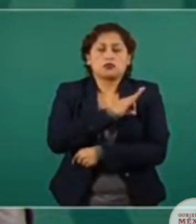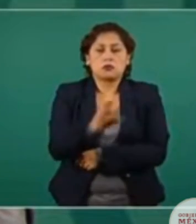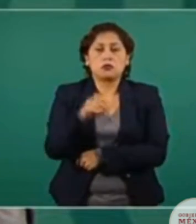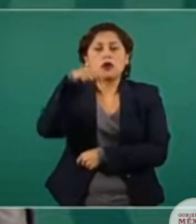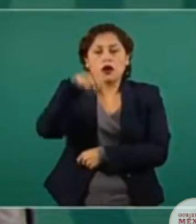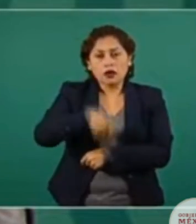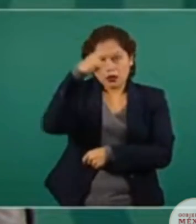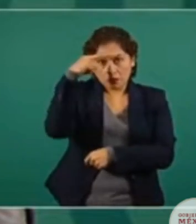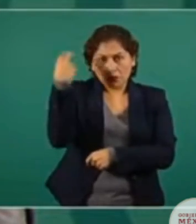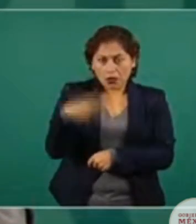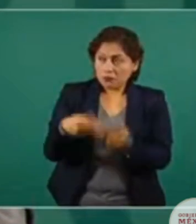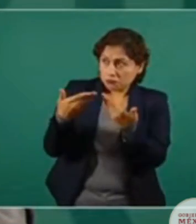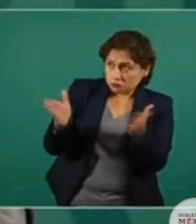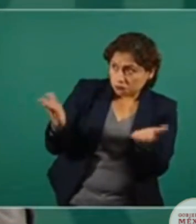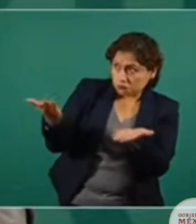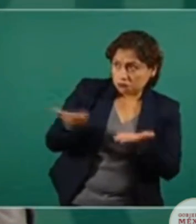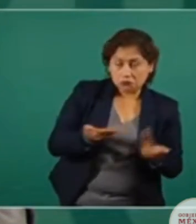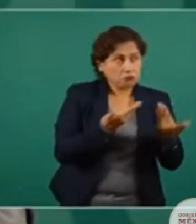extranjera y a la inversión de España,